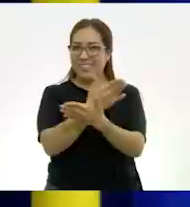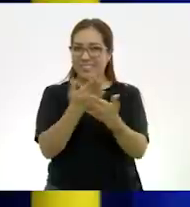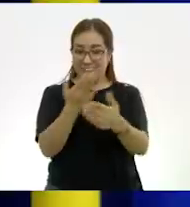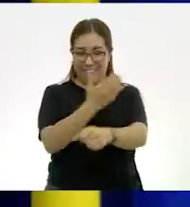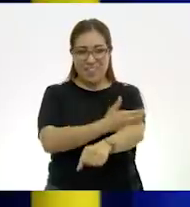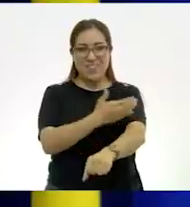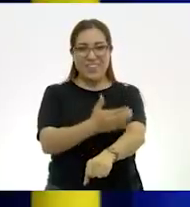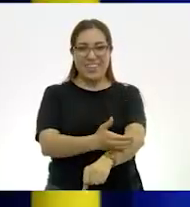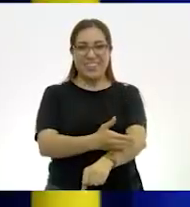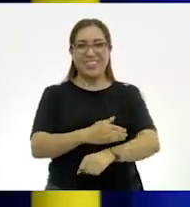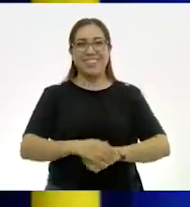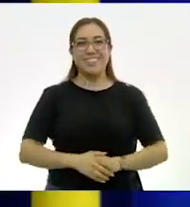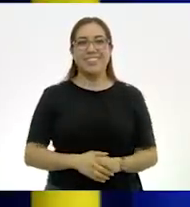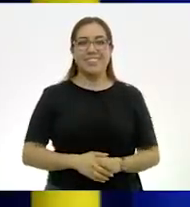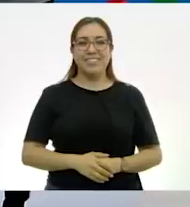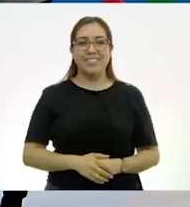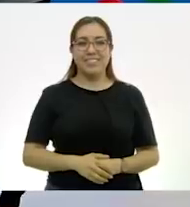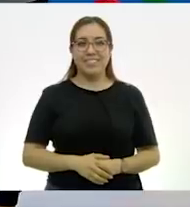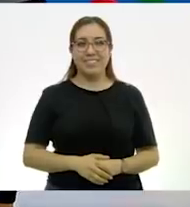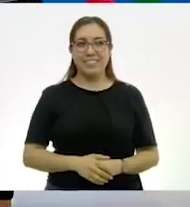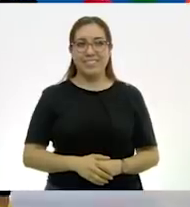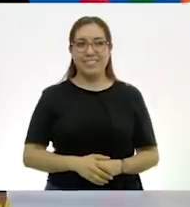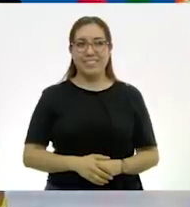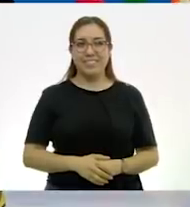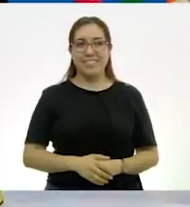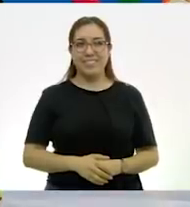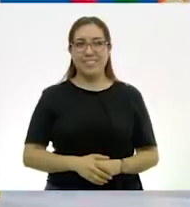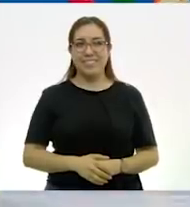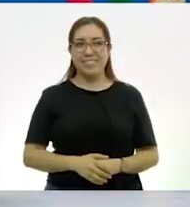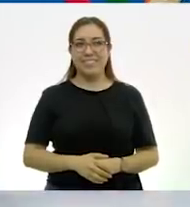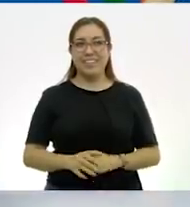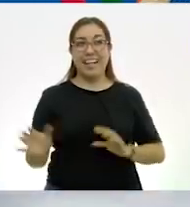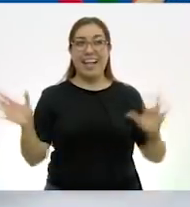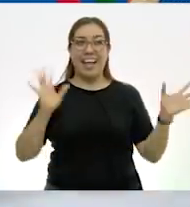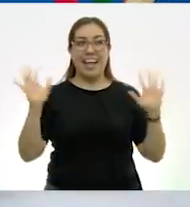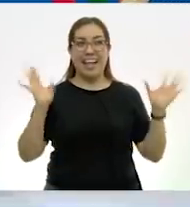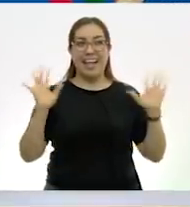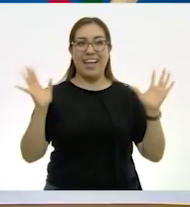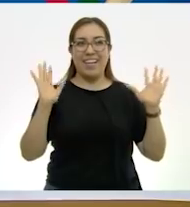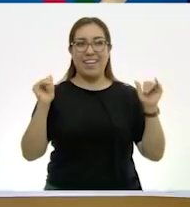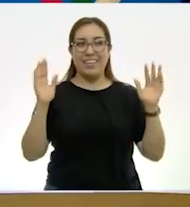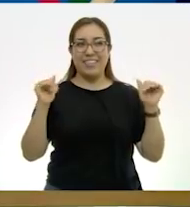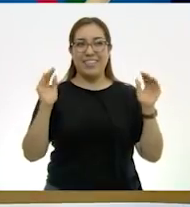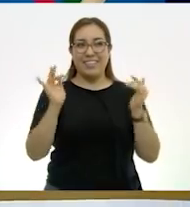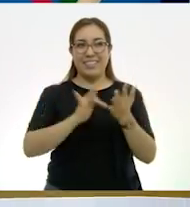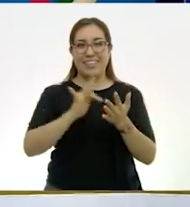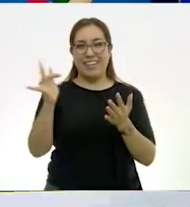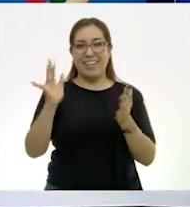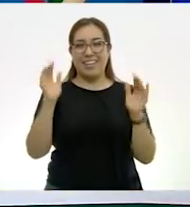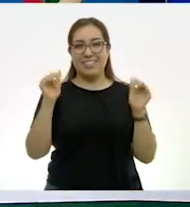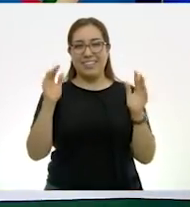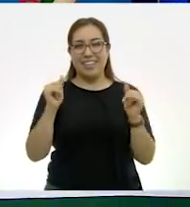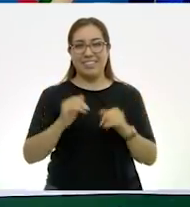Acompáñenos. Nos vemos, gracias. Hasta la próxima.